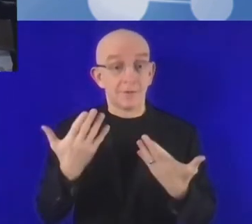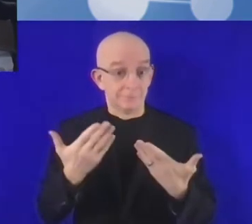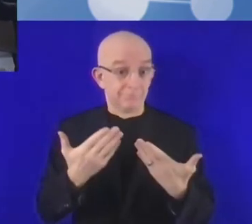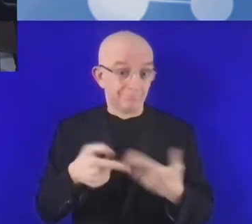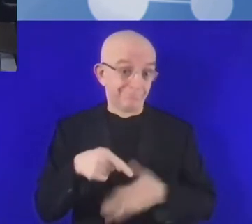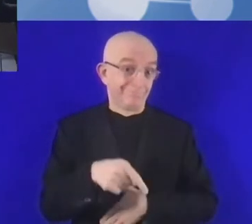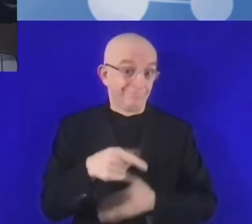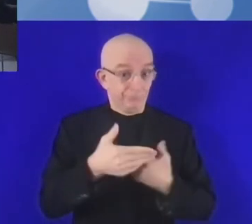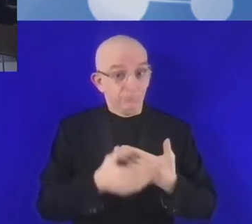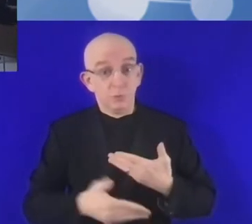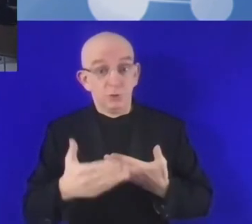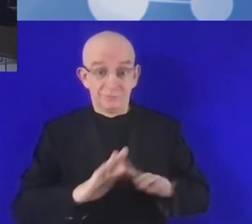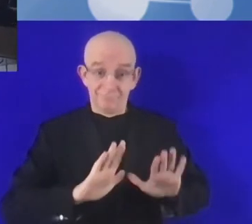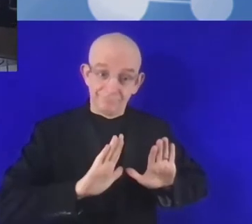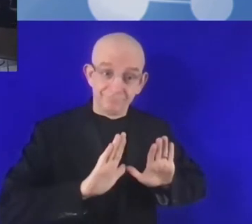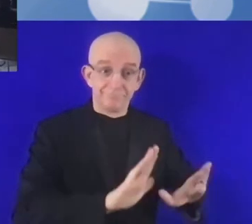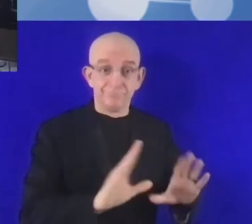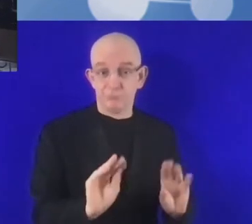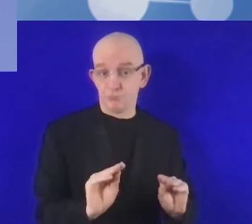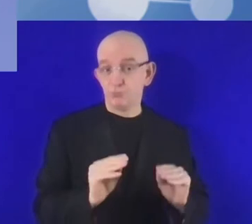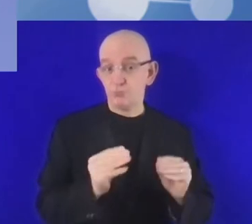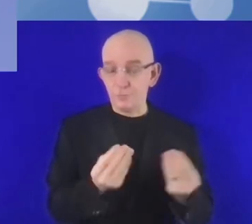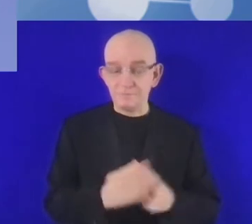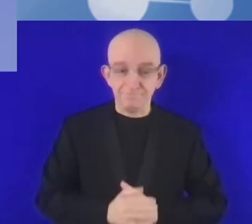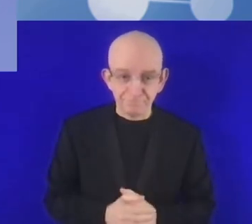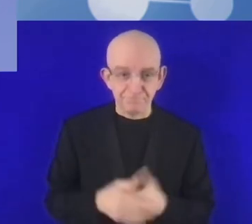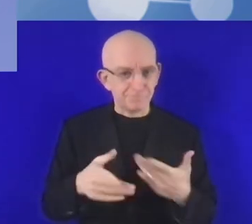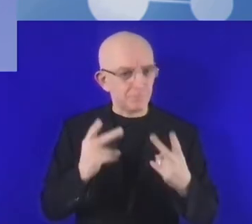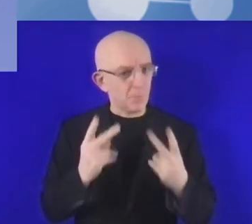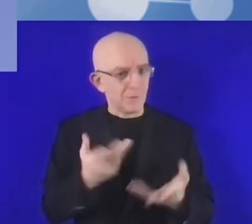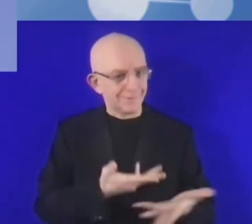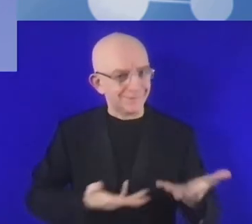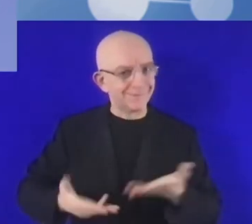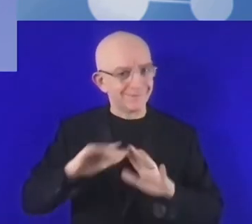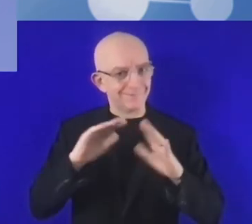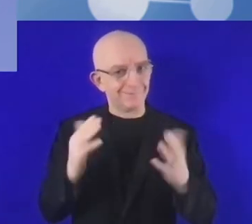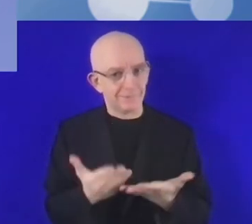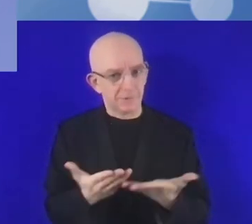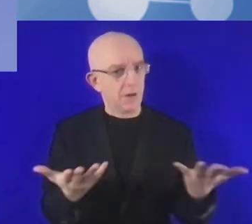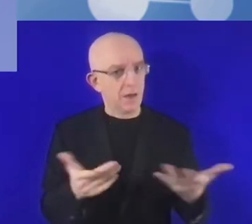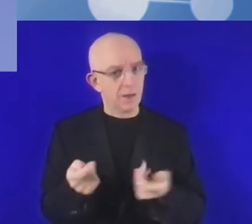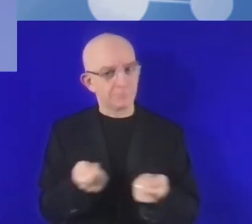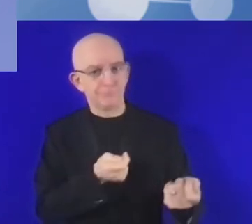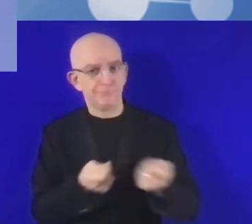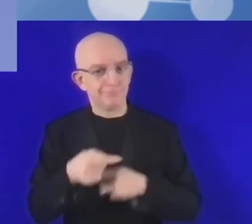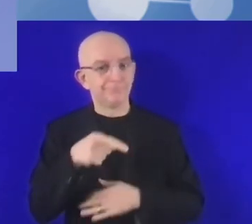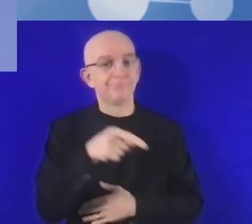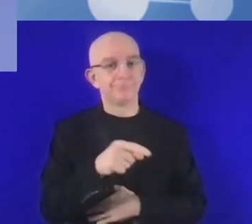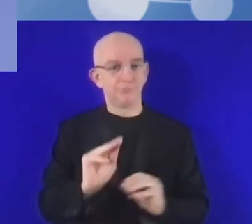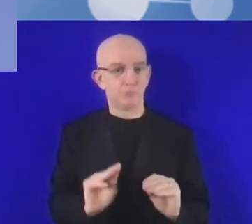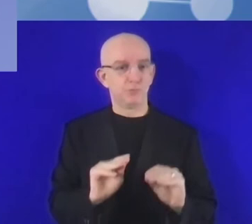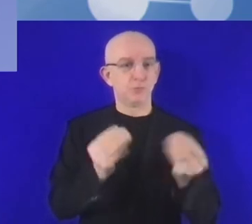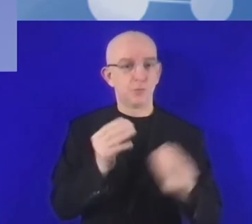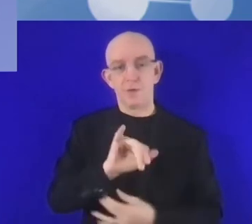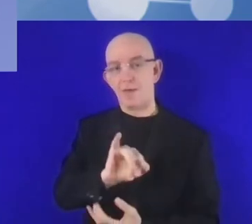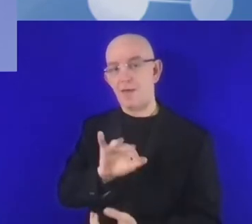eso, un elemento muy importante de esta edición de la cumbre es la cumbre de los jóvenes, organizada